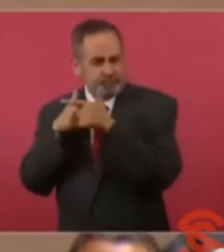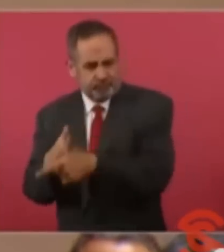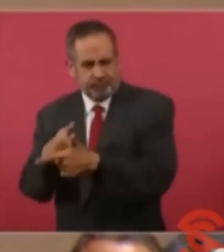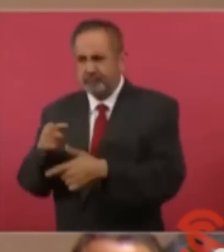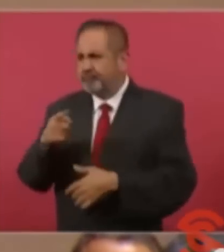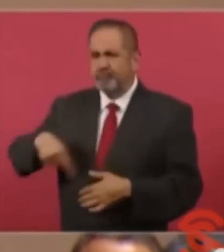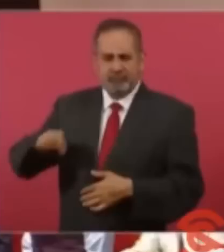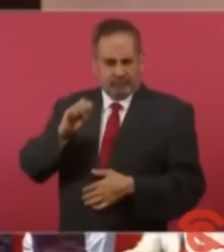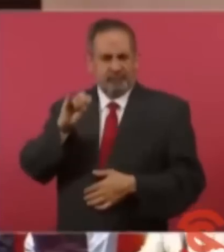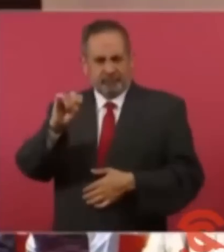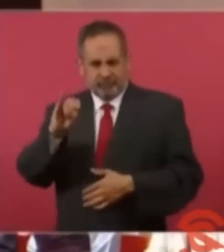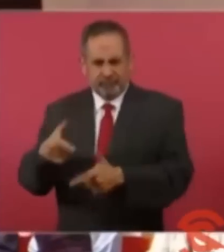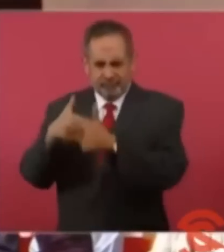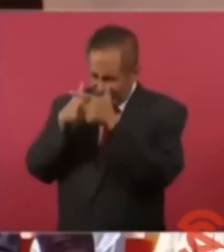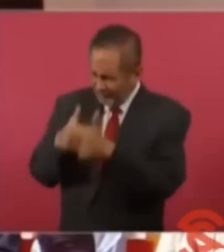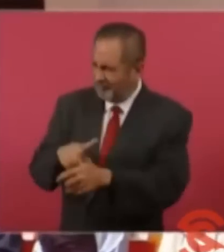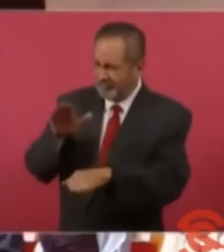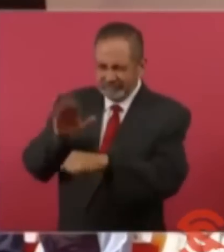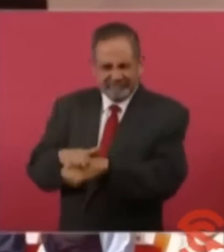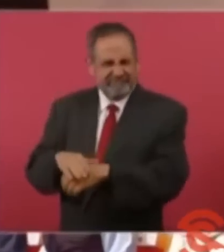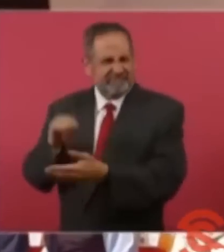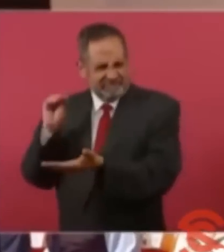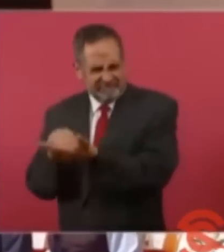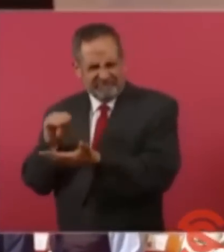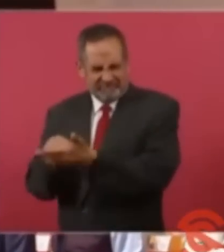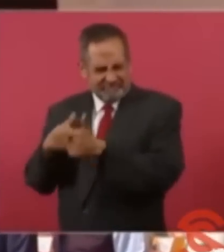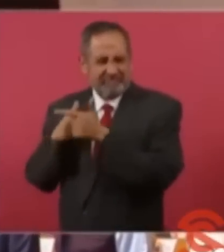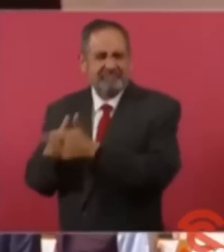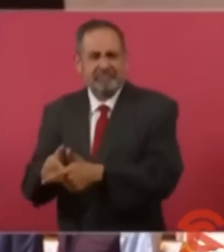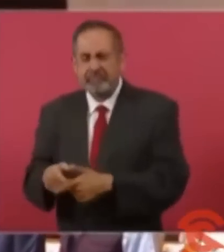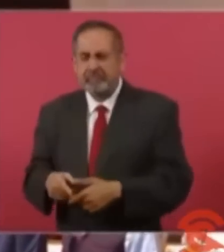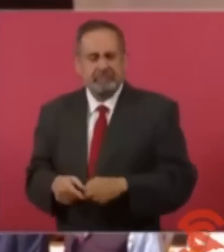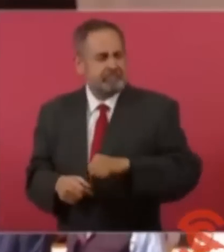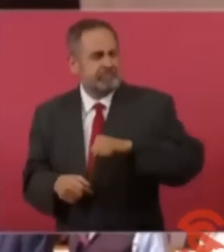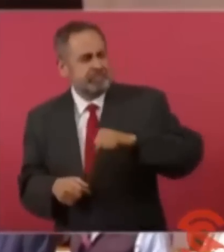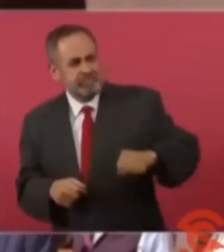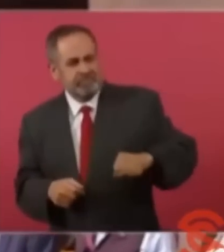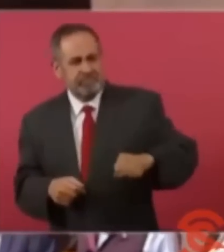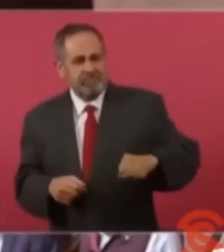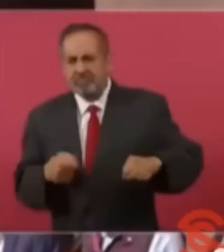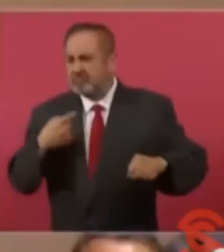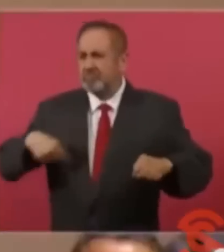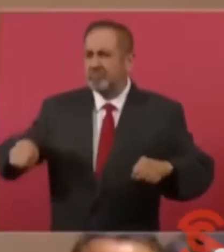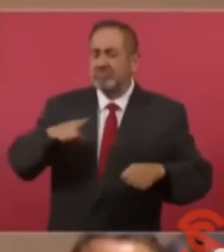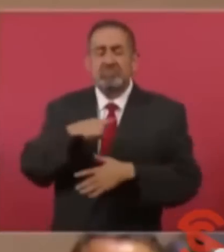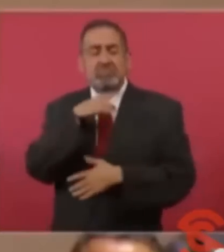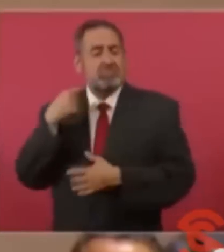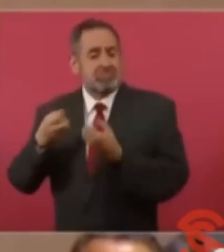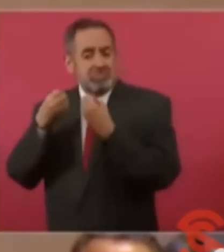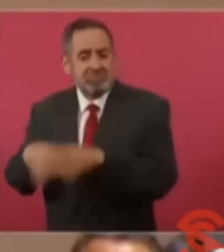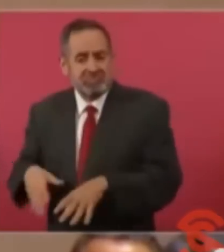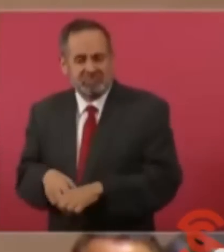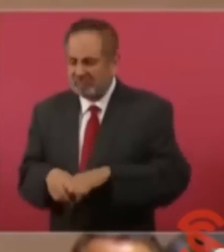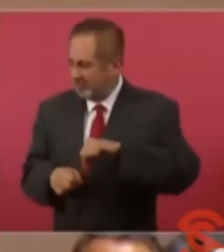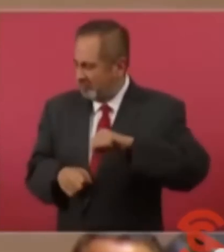mantengamos y los reafirmemos, nada ni nadie podrá